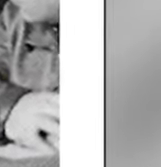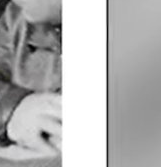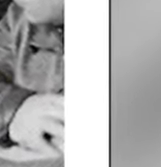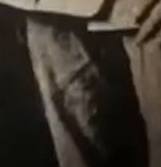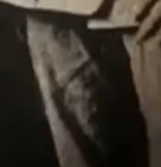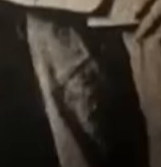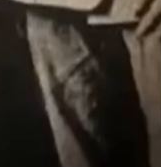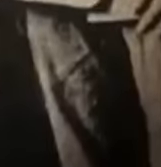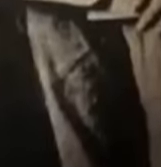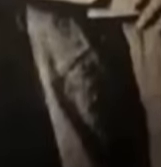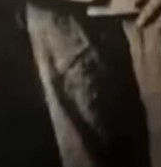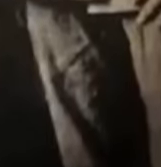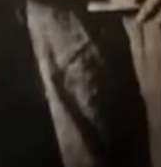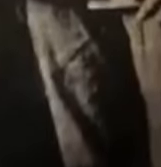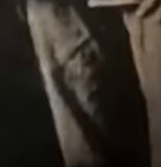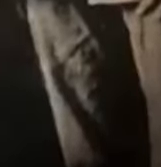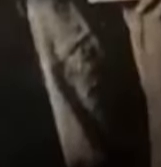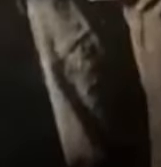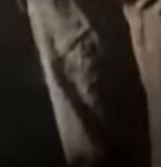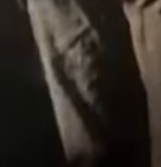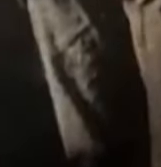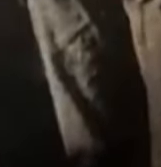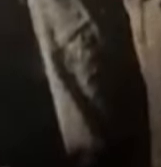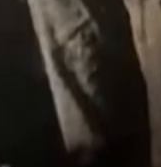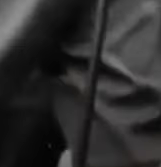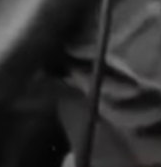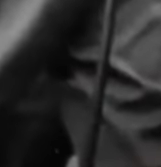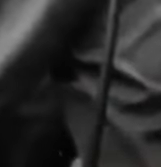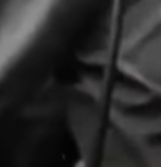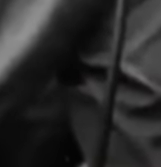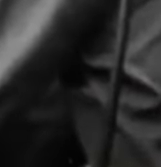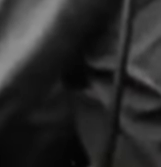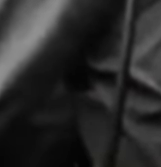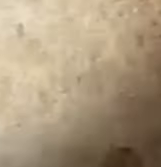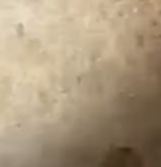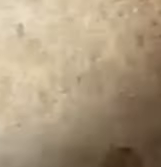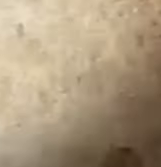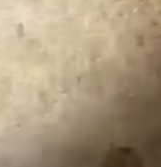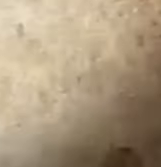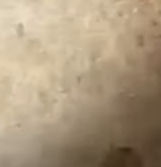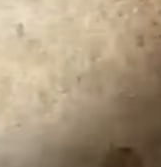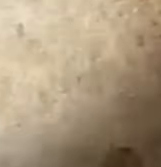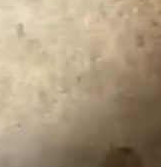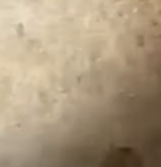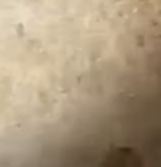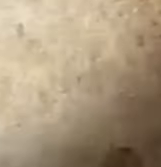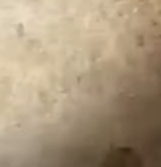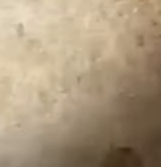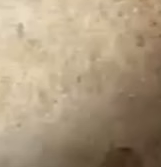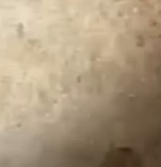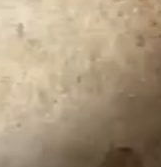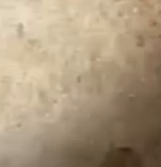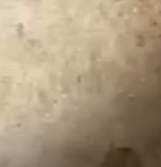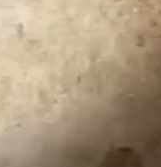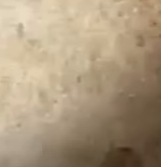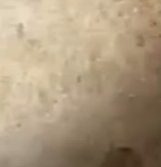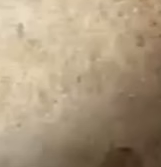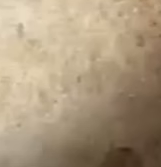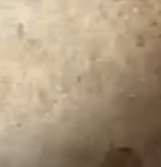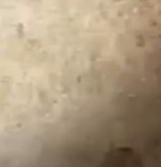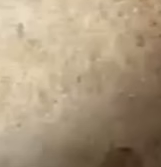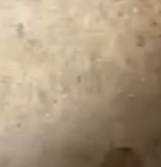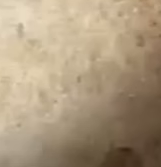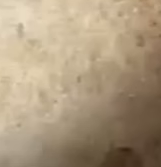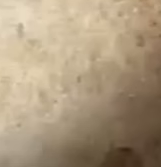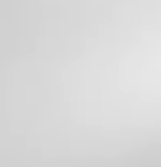pública. A finales de 1914, se puso a las órdenes del general Plutarco Elías Calles, con quien ganó